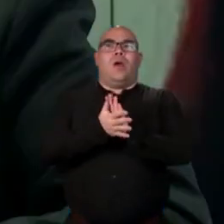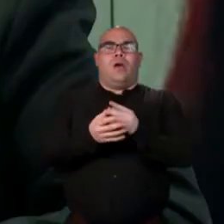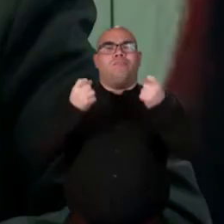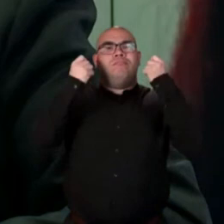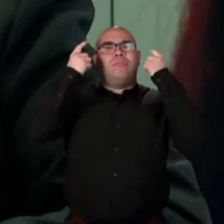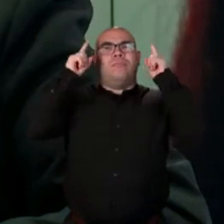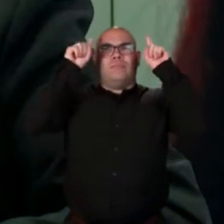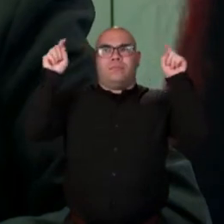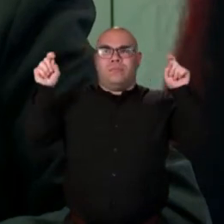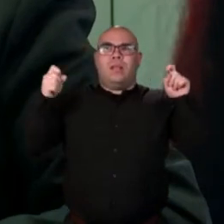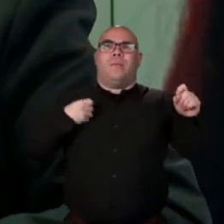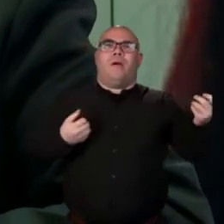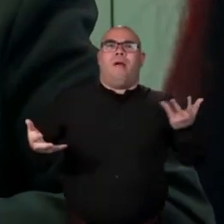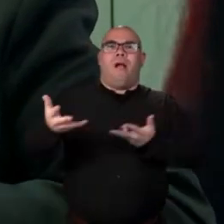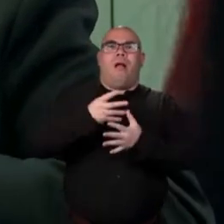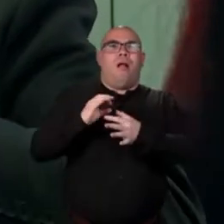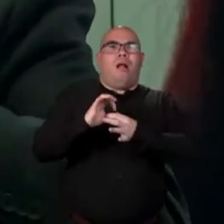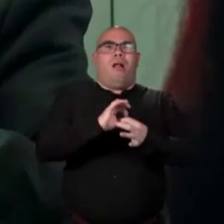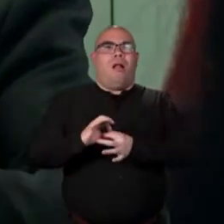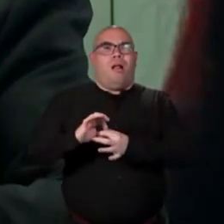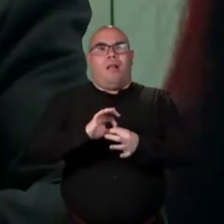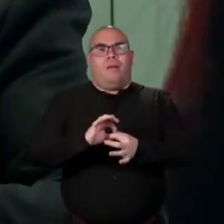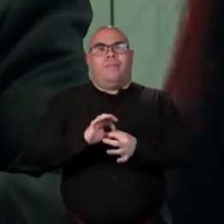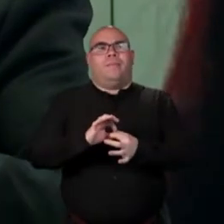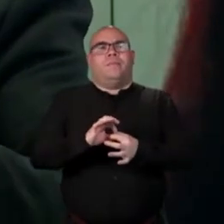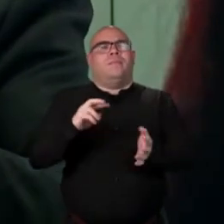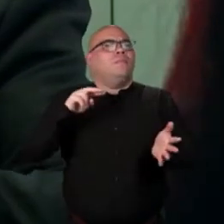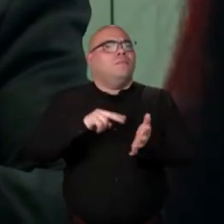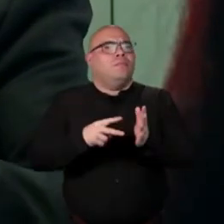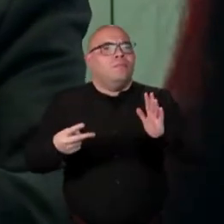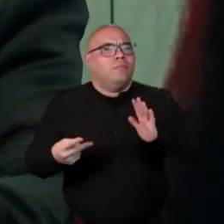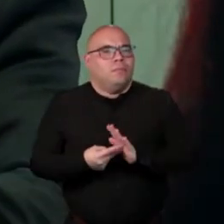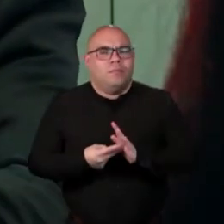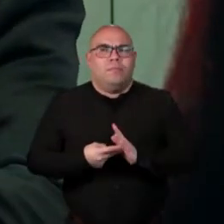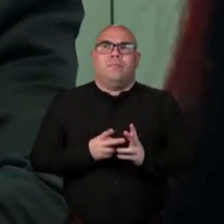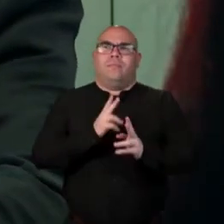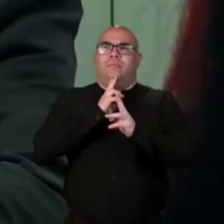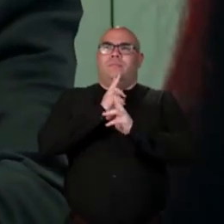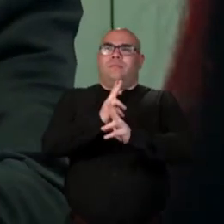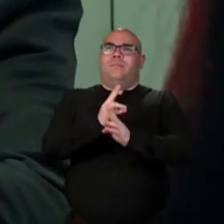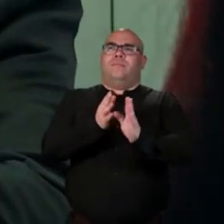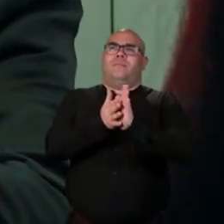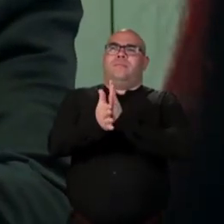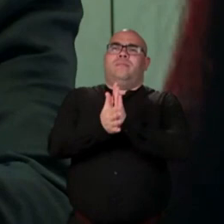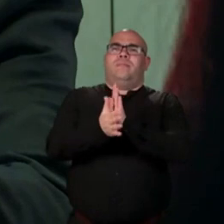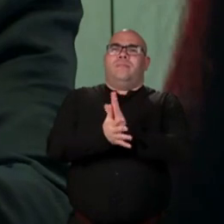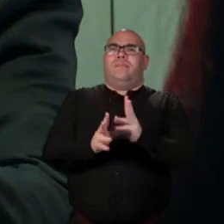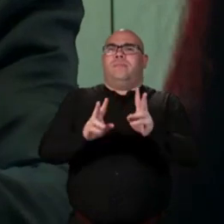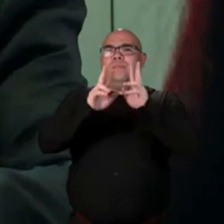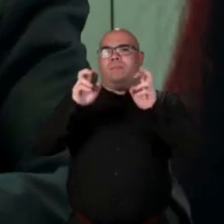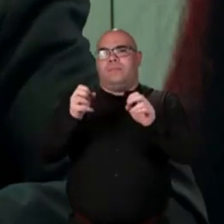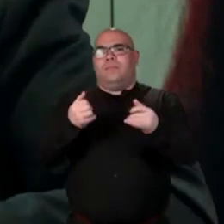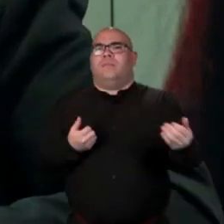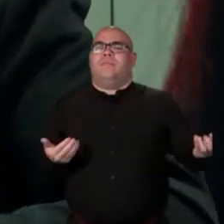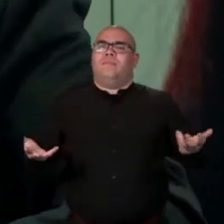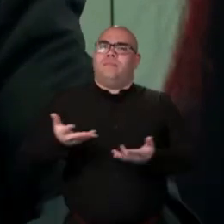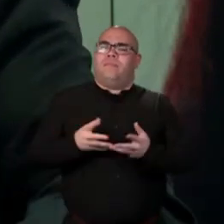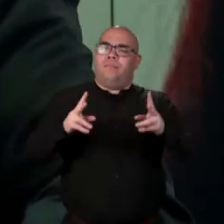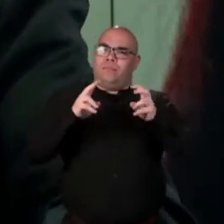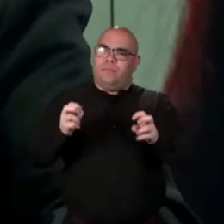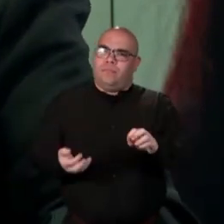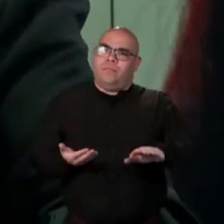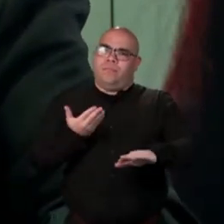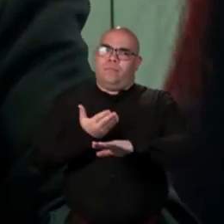nos lleva a ser una opción por la colaboración radical. ¿Qué significa esto? Quiero darle contenido a esta opción que planteo de la colaboración